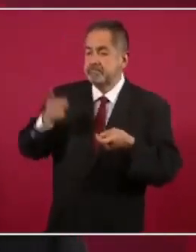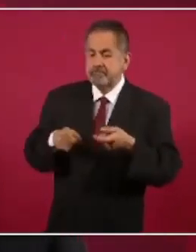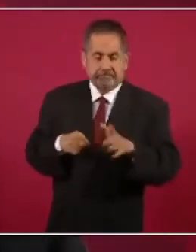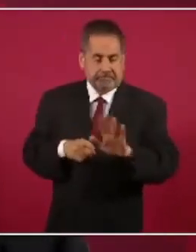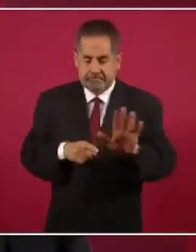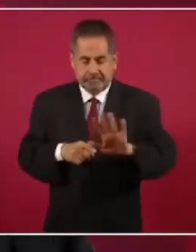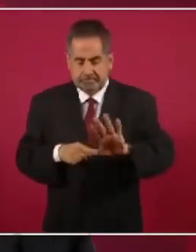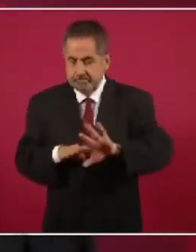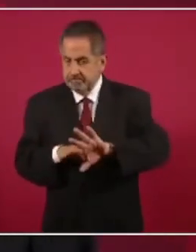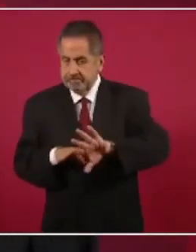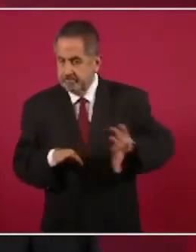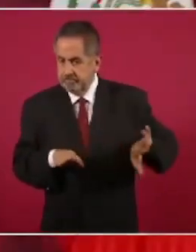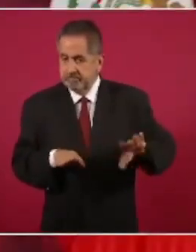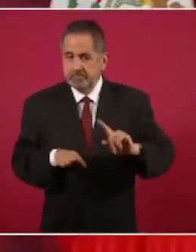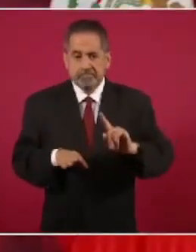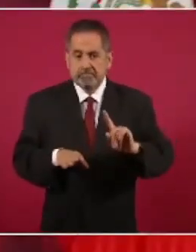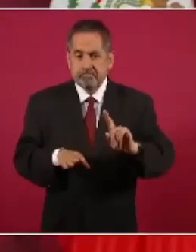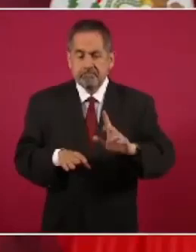no manejada